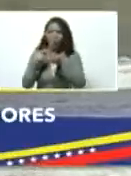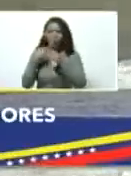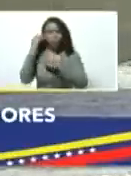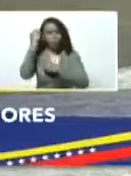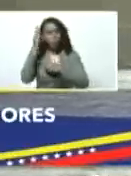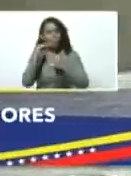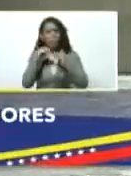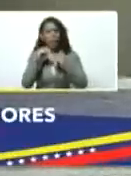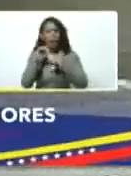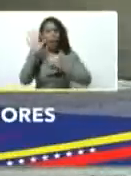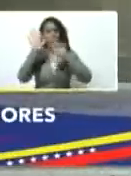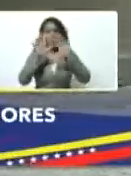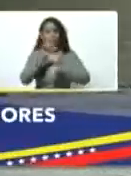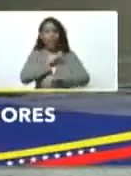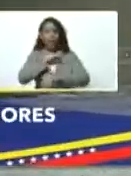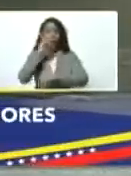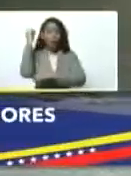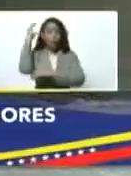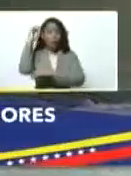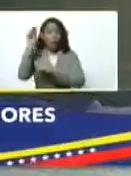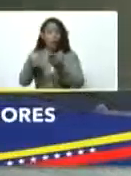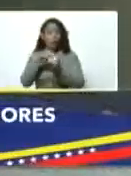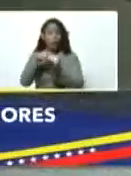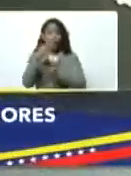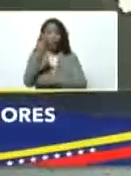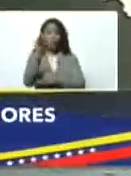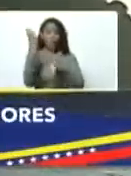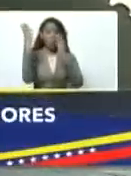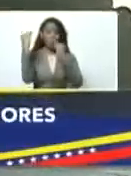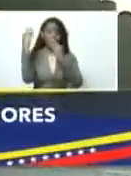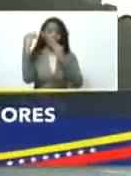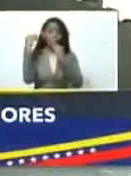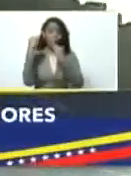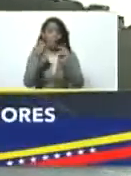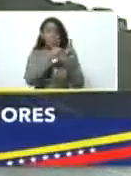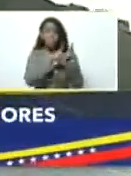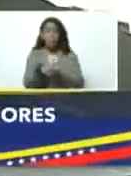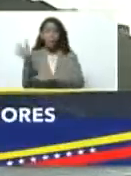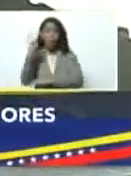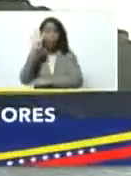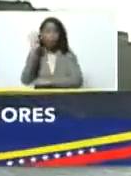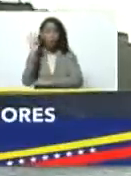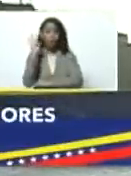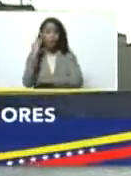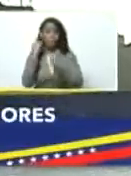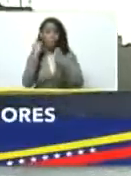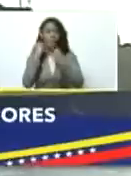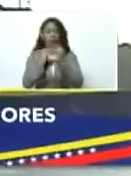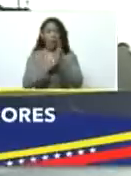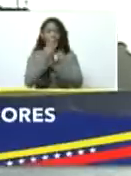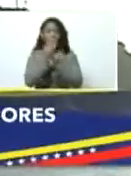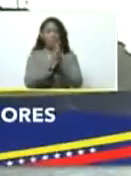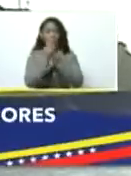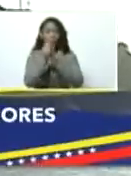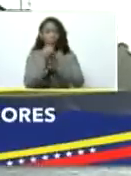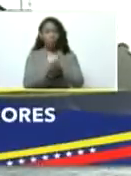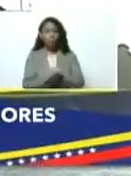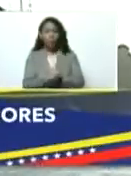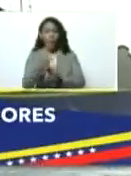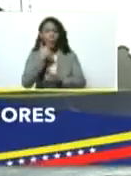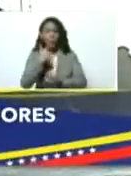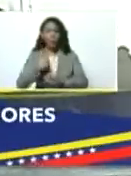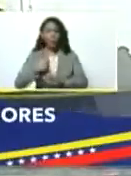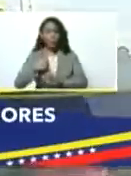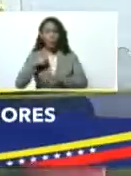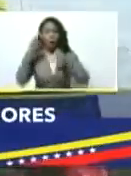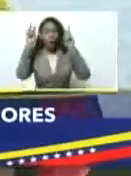el 15 de enero en la Asamblea Nacional usted nos habló del plan 4F para el emprendimiento, y nos decía que